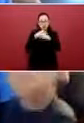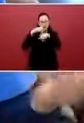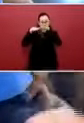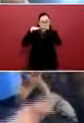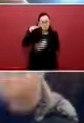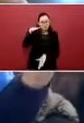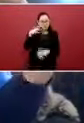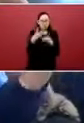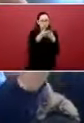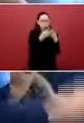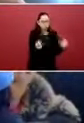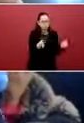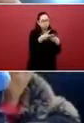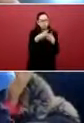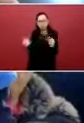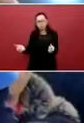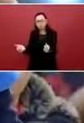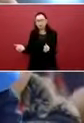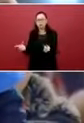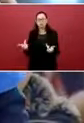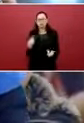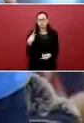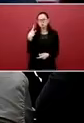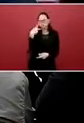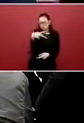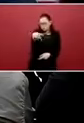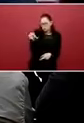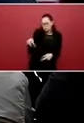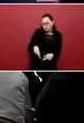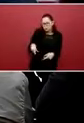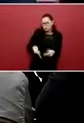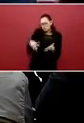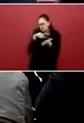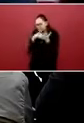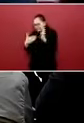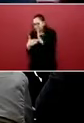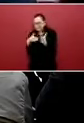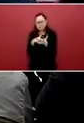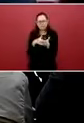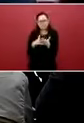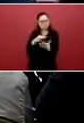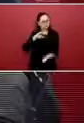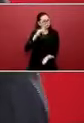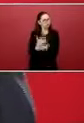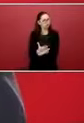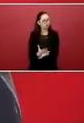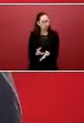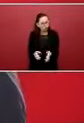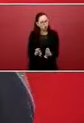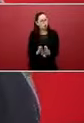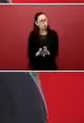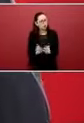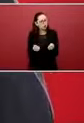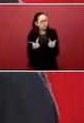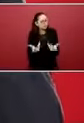estrategia emplearía su gobierno para detener esto? Bueno, estamos ya